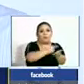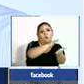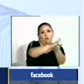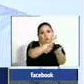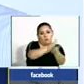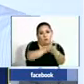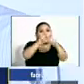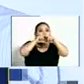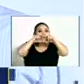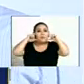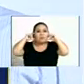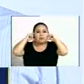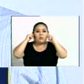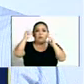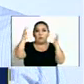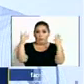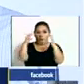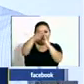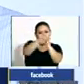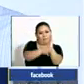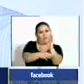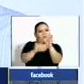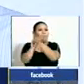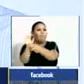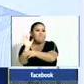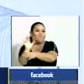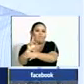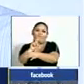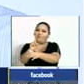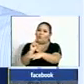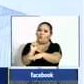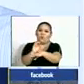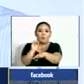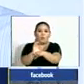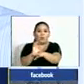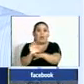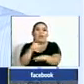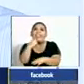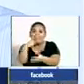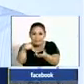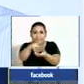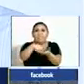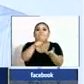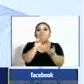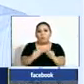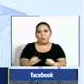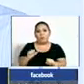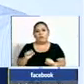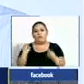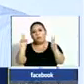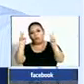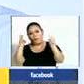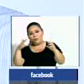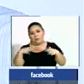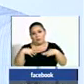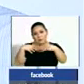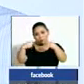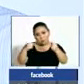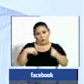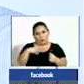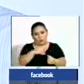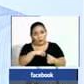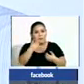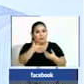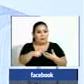usen. El uso de guantes nosotros le recomendamos más para personal sanitario, otro tipo de personal, el cual ya tiene una